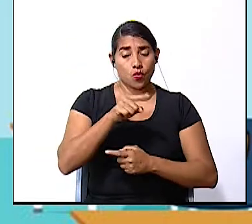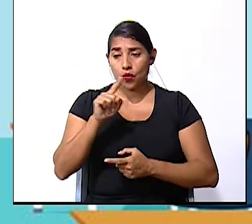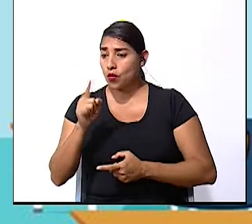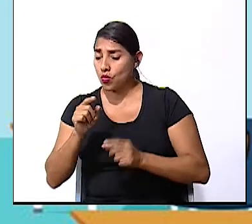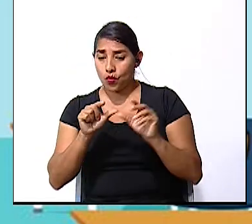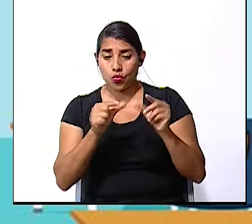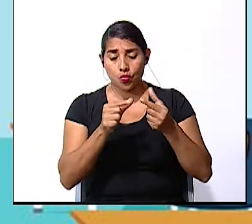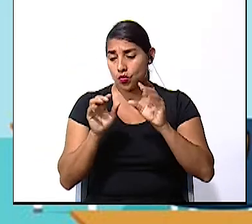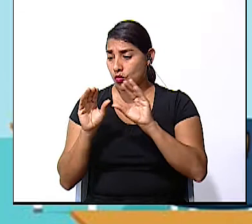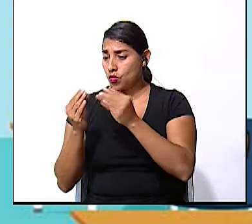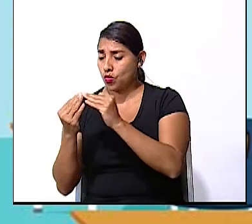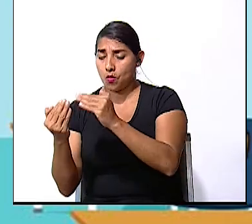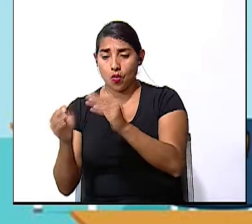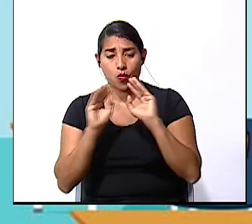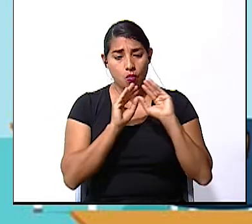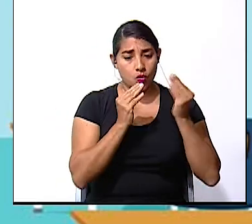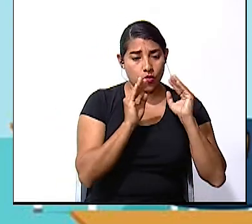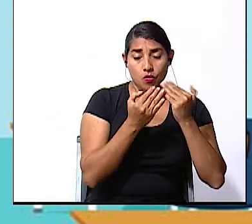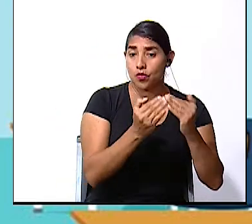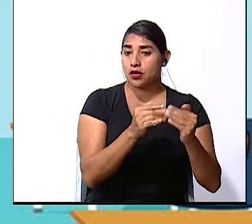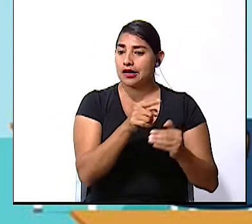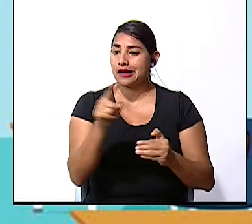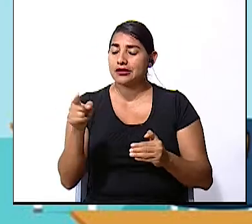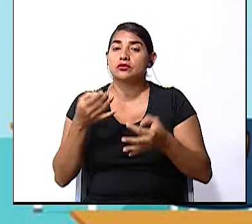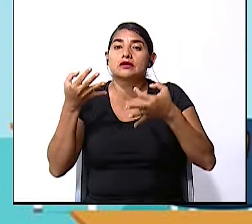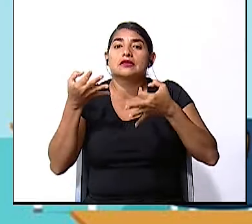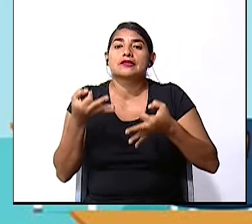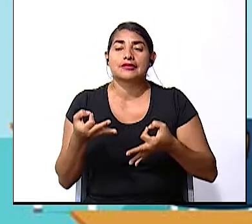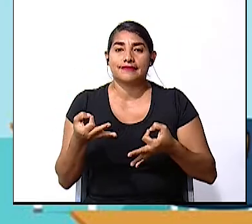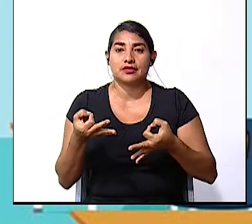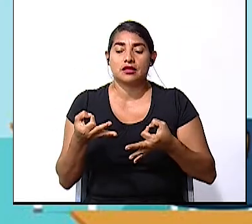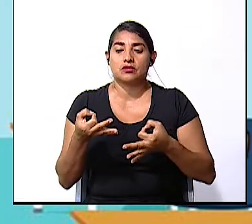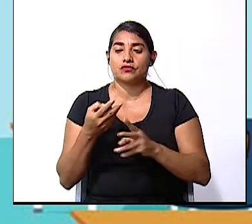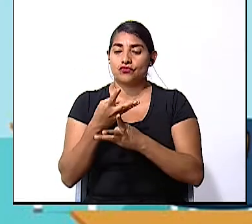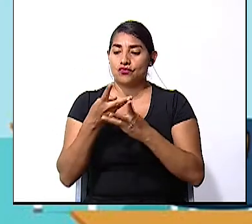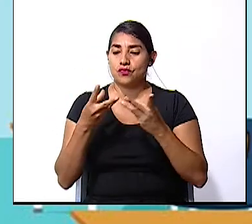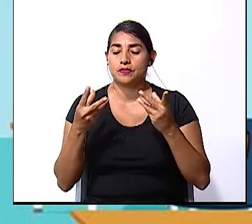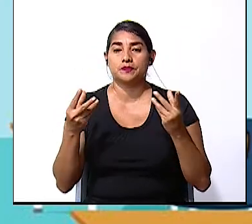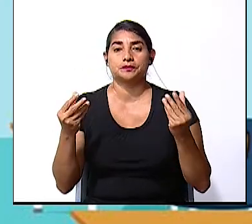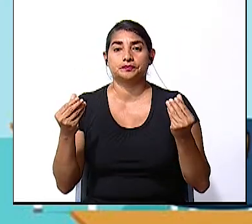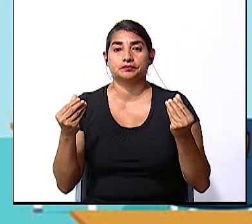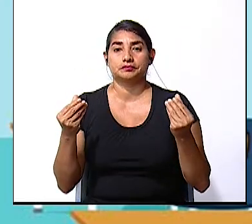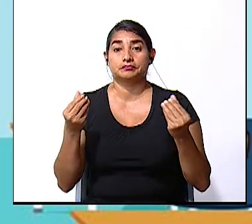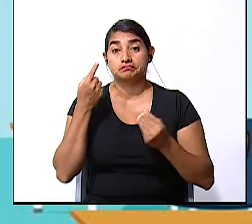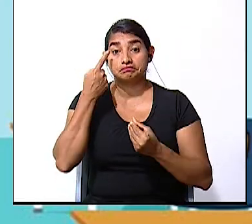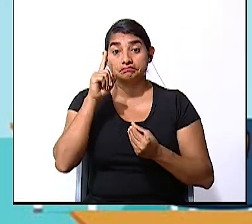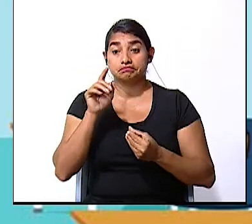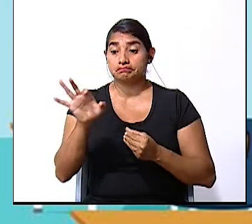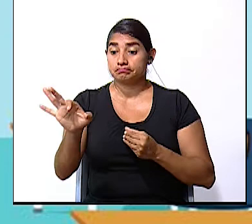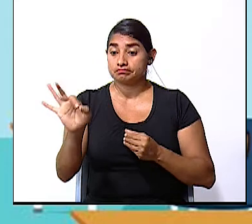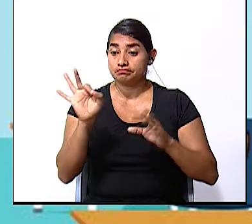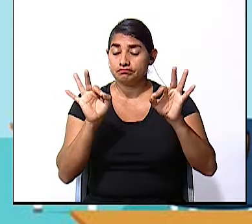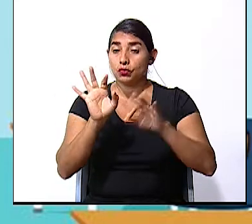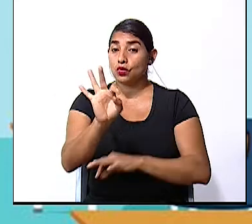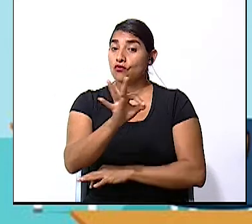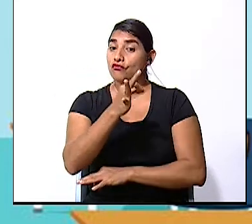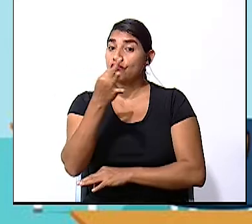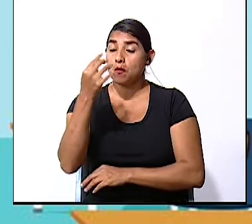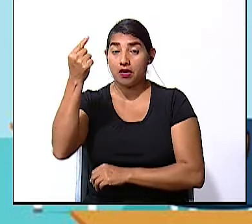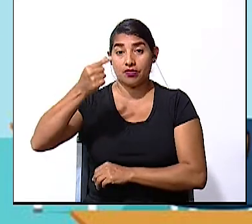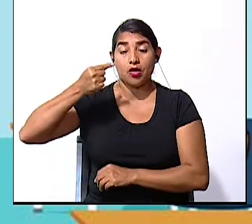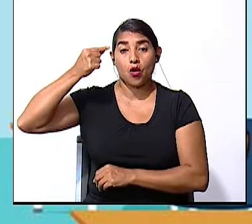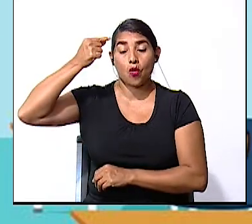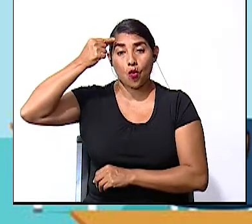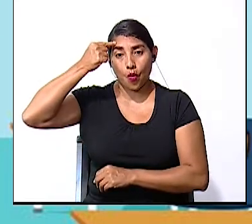y otros fue la que ellos tuvieron que resolver. para optar por una forma de gobierno